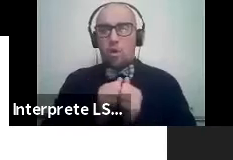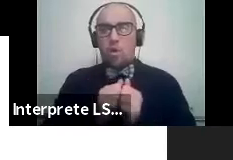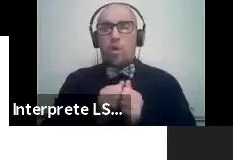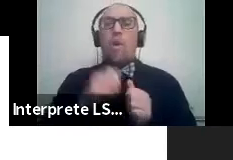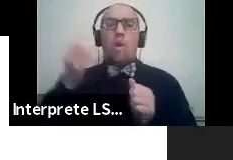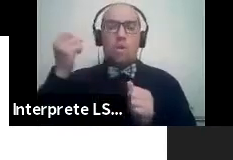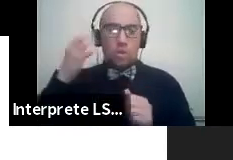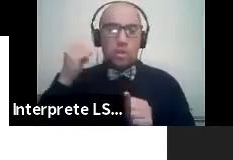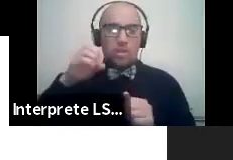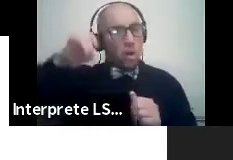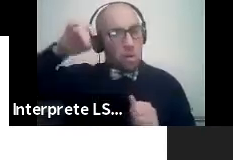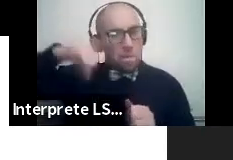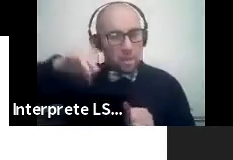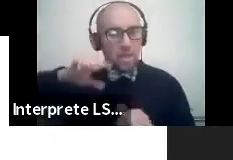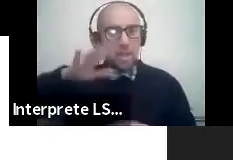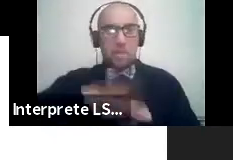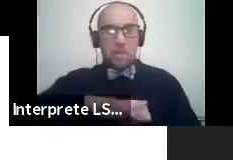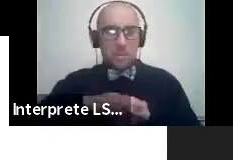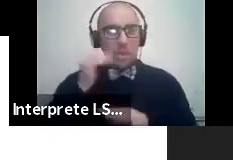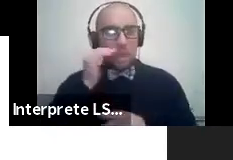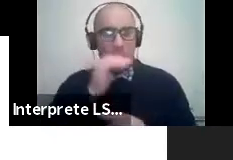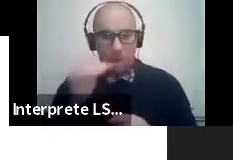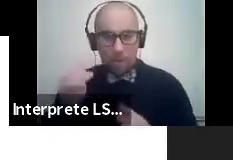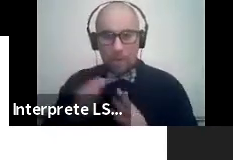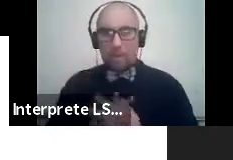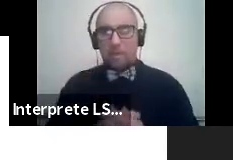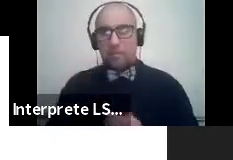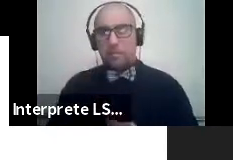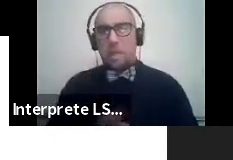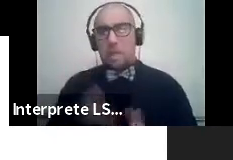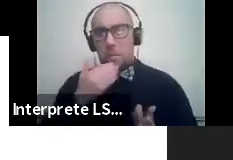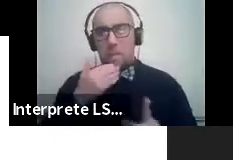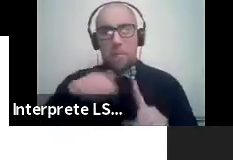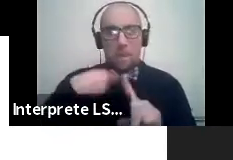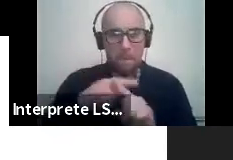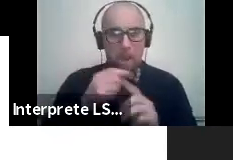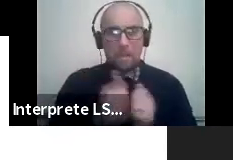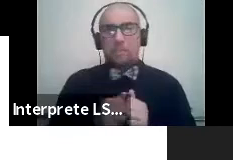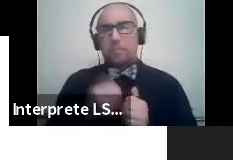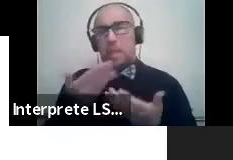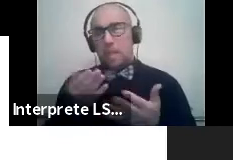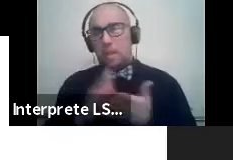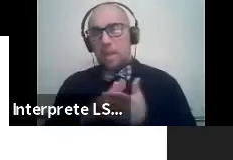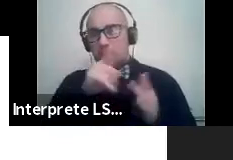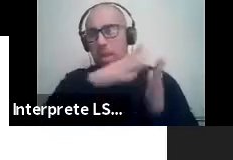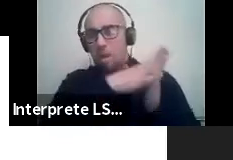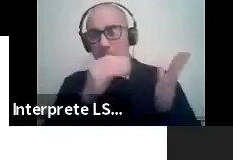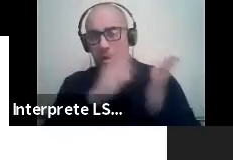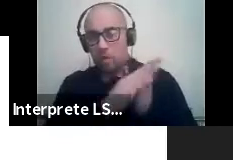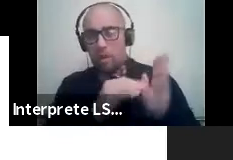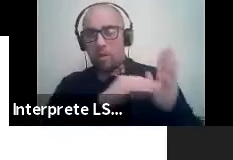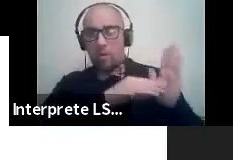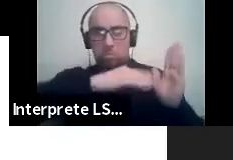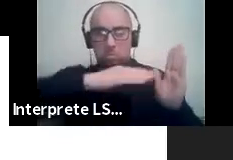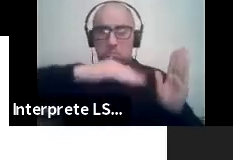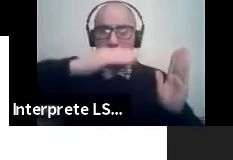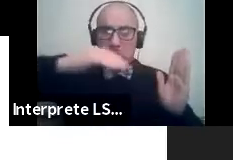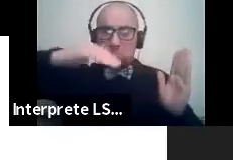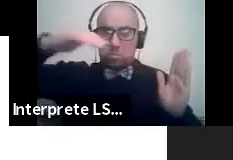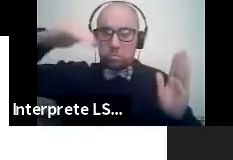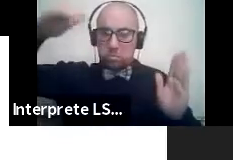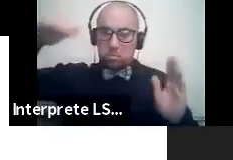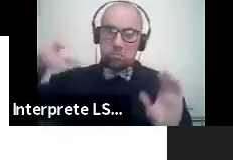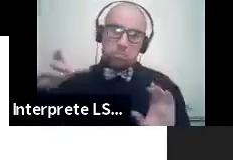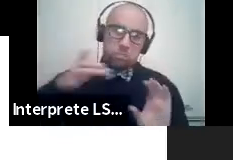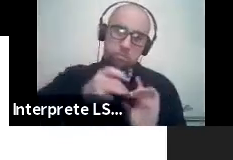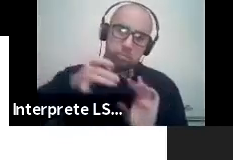de educación matemática en educación parvularia y además basado en este modelo de olas superpuestas. Obviamente aquí